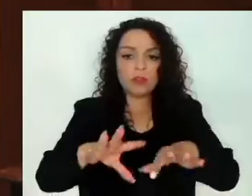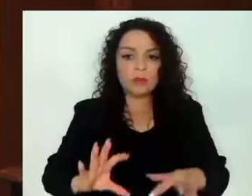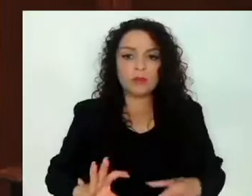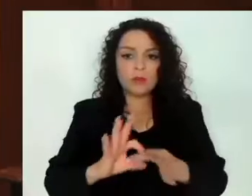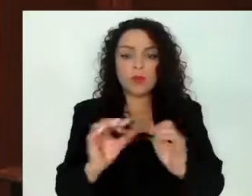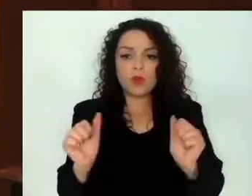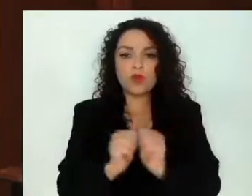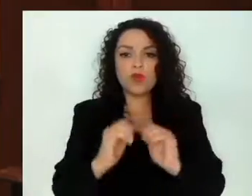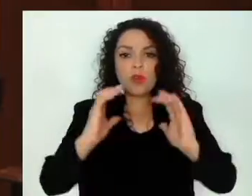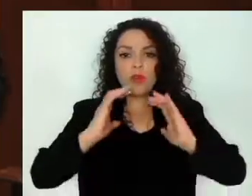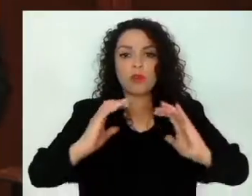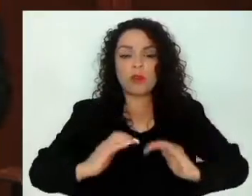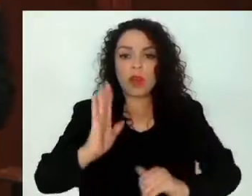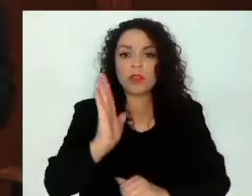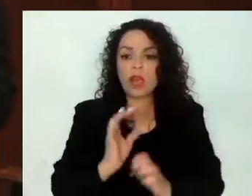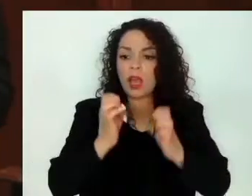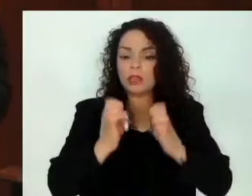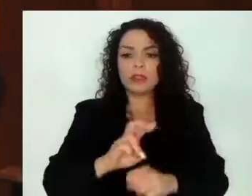cadáveres.